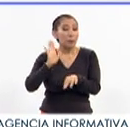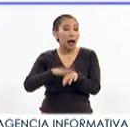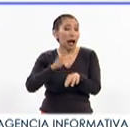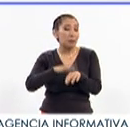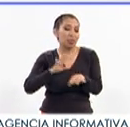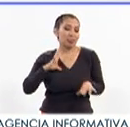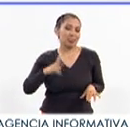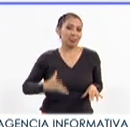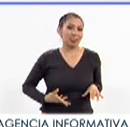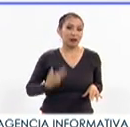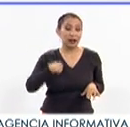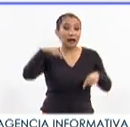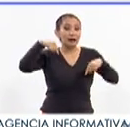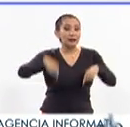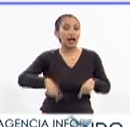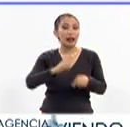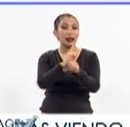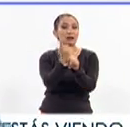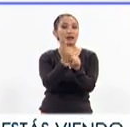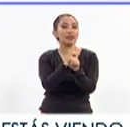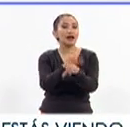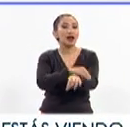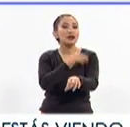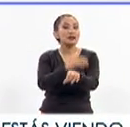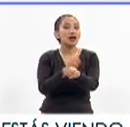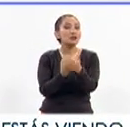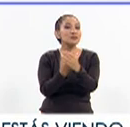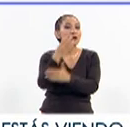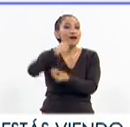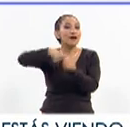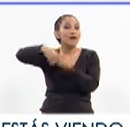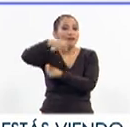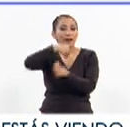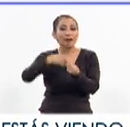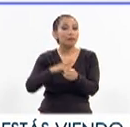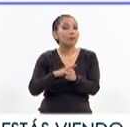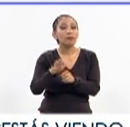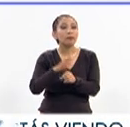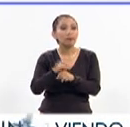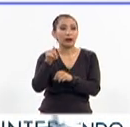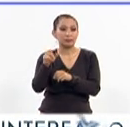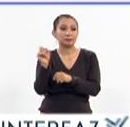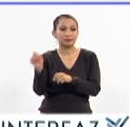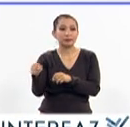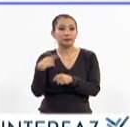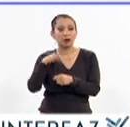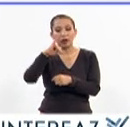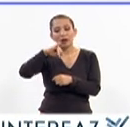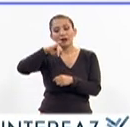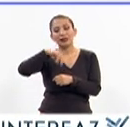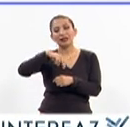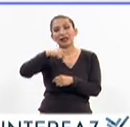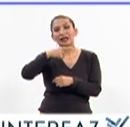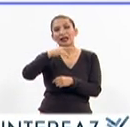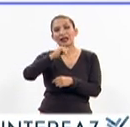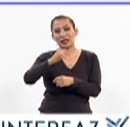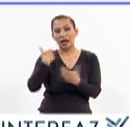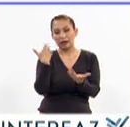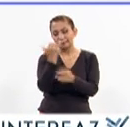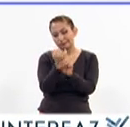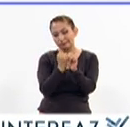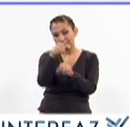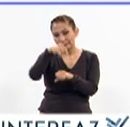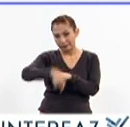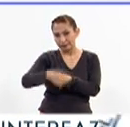es de que tenemos aquí la licenciatura en energías renovables, que es precisamente una ingeniería que se estudia en el